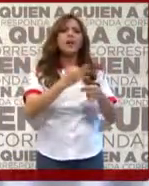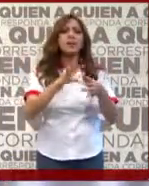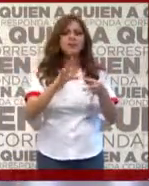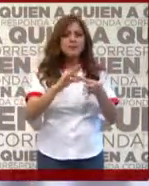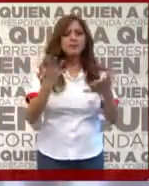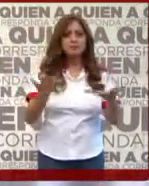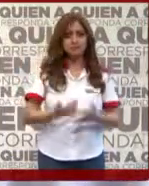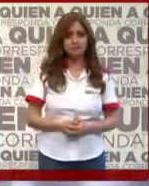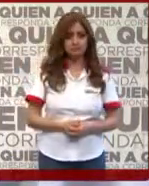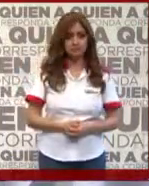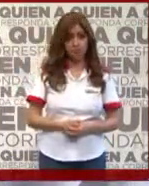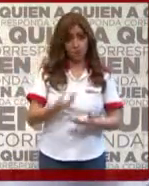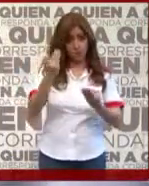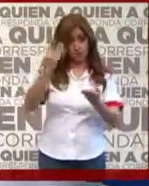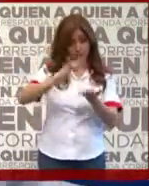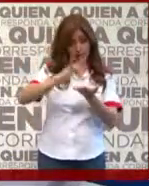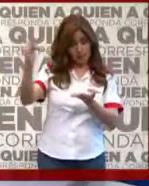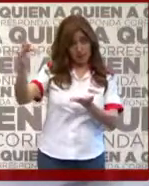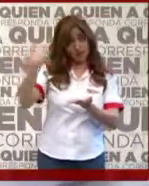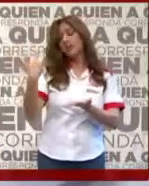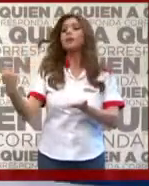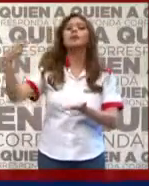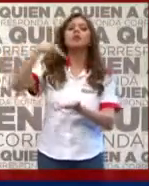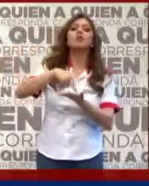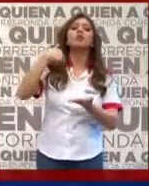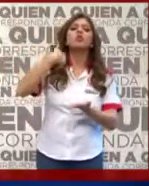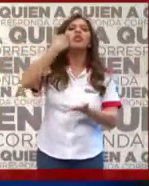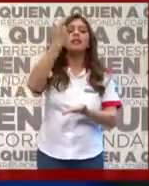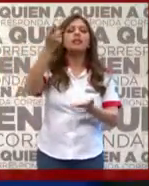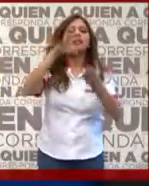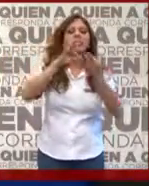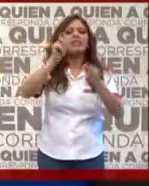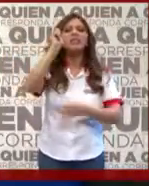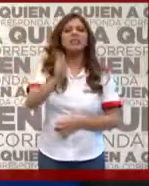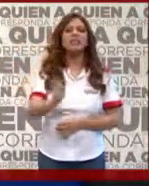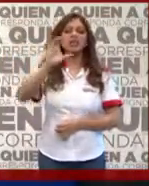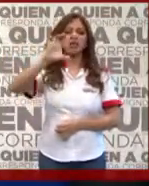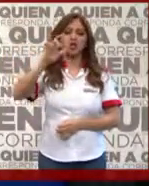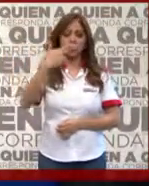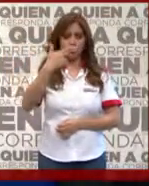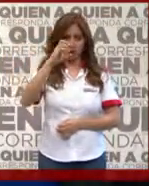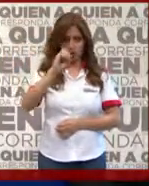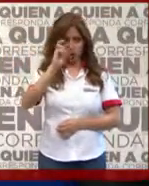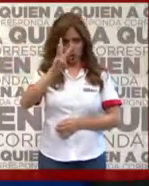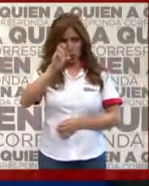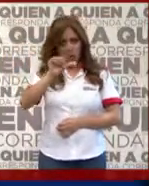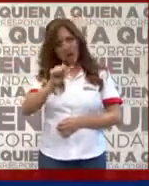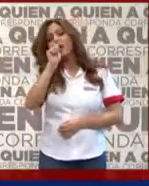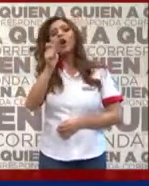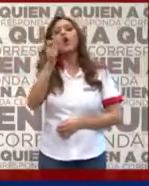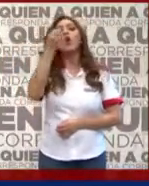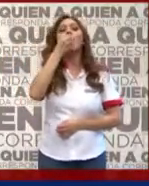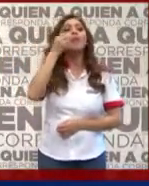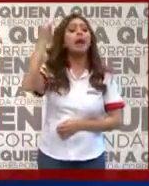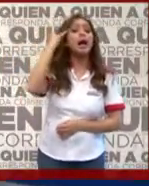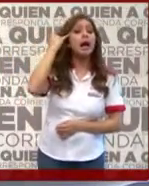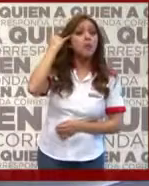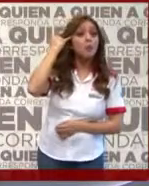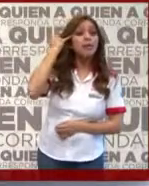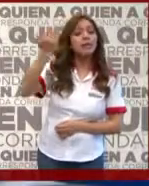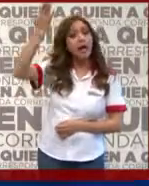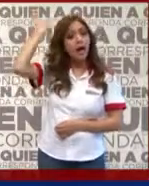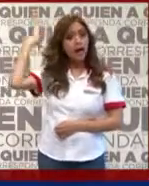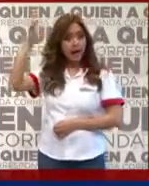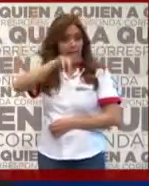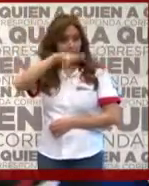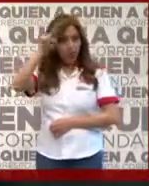invitarnos, primero que nada. Sí quiero comentar acerca de Chowa, que es un concepto de comida japonesa que nace en Cancún hace